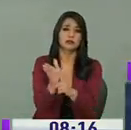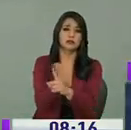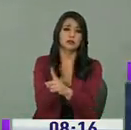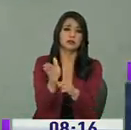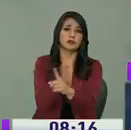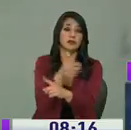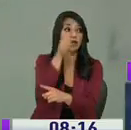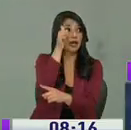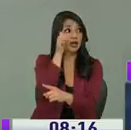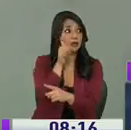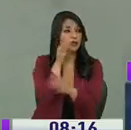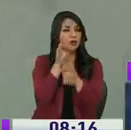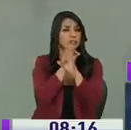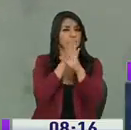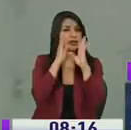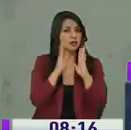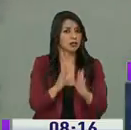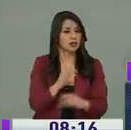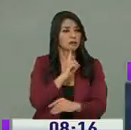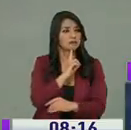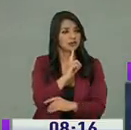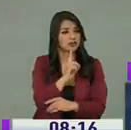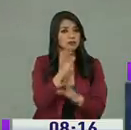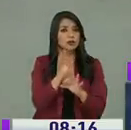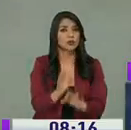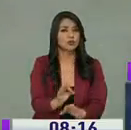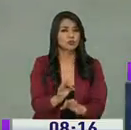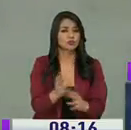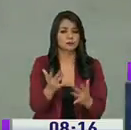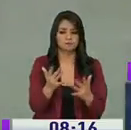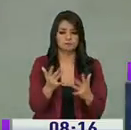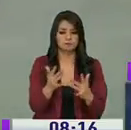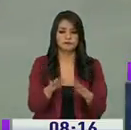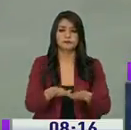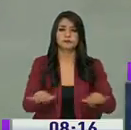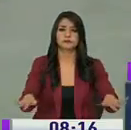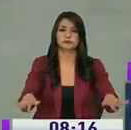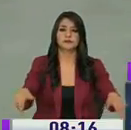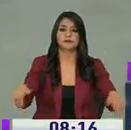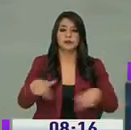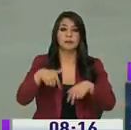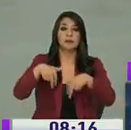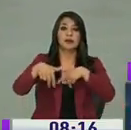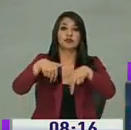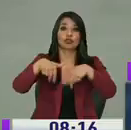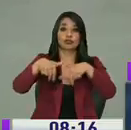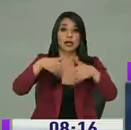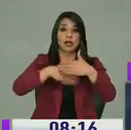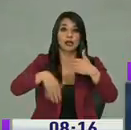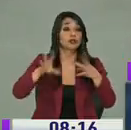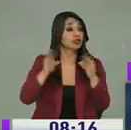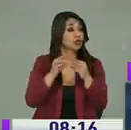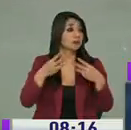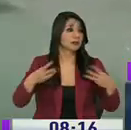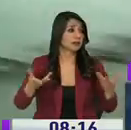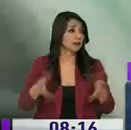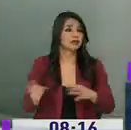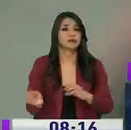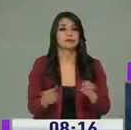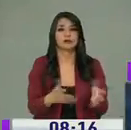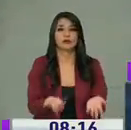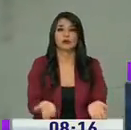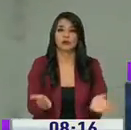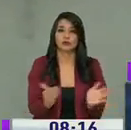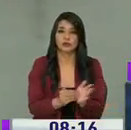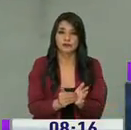con el ingeniero, me dijo que están haciendo una base peatonal, y que no han traído todo el material, dejaron nuevamente en medio